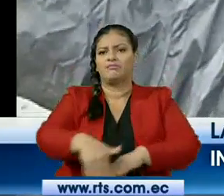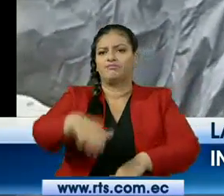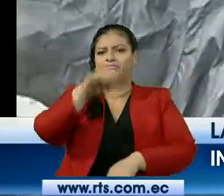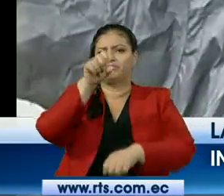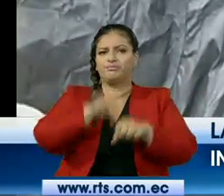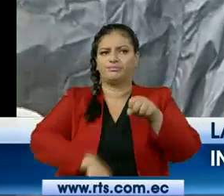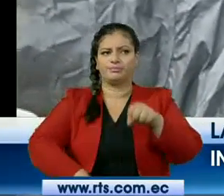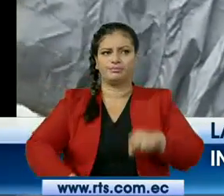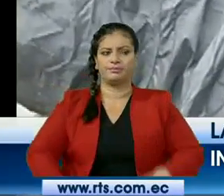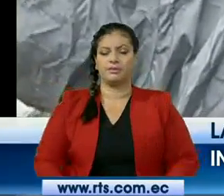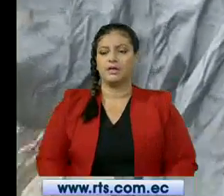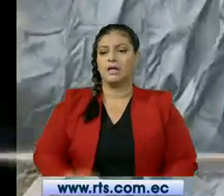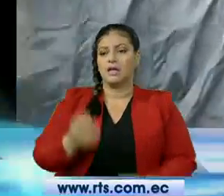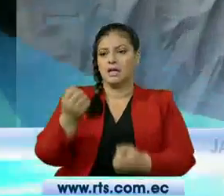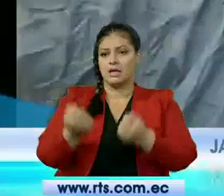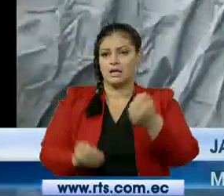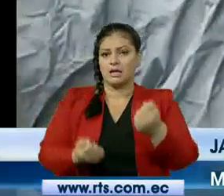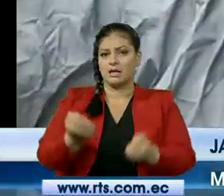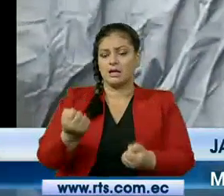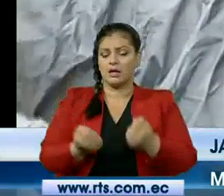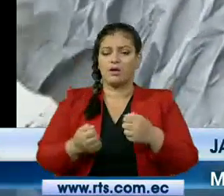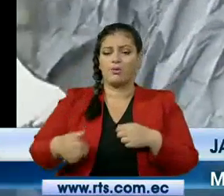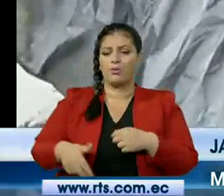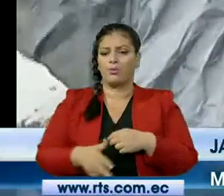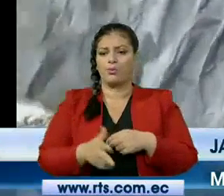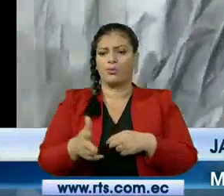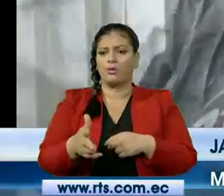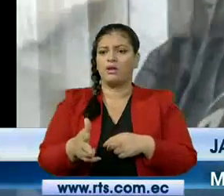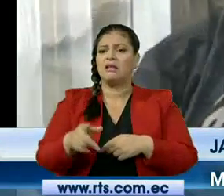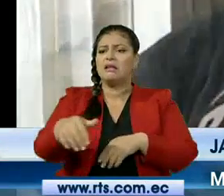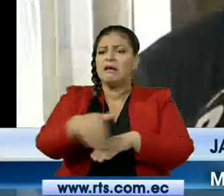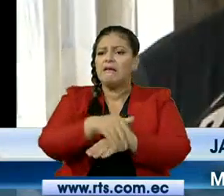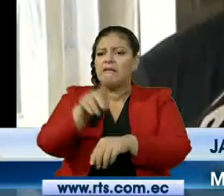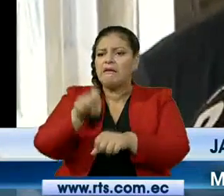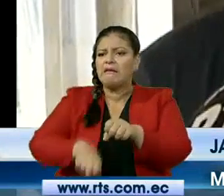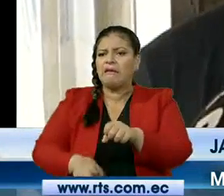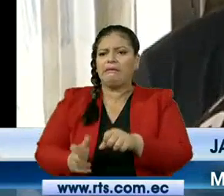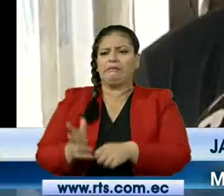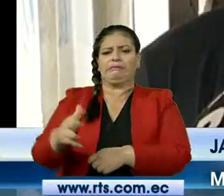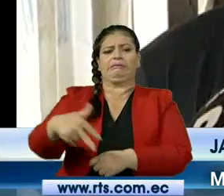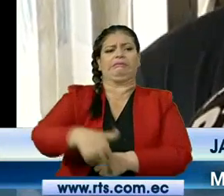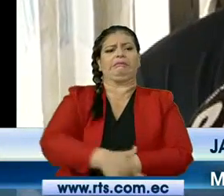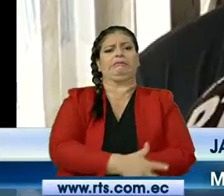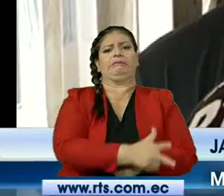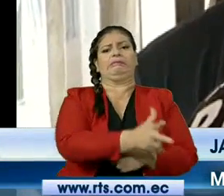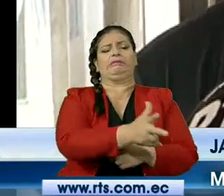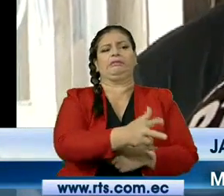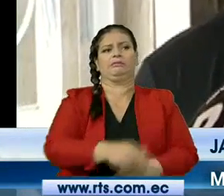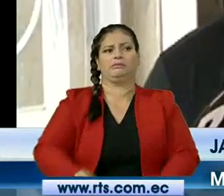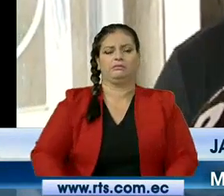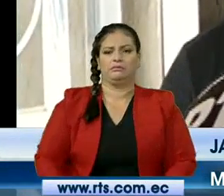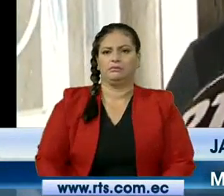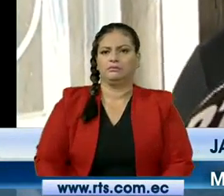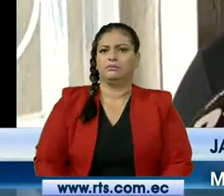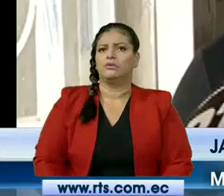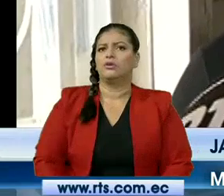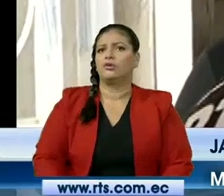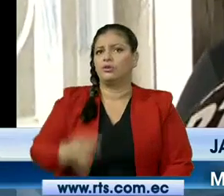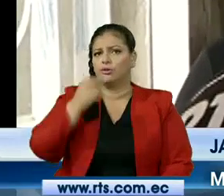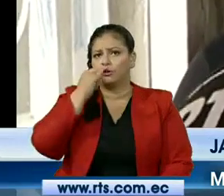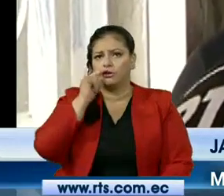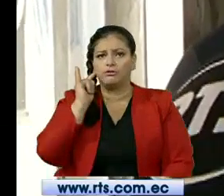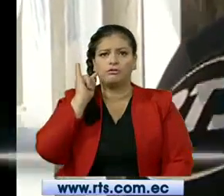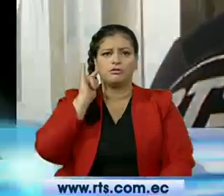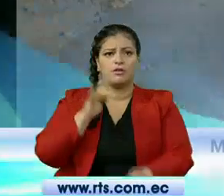pequeños están circulando por allá. Ya se daña allá, pasan por la otra cuadra. Pero no hay como salir, los niños especialmente que van a la escuela, hay